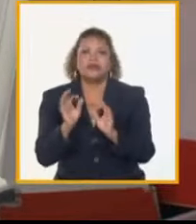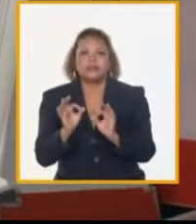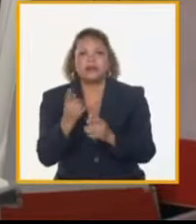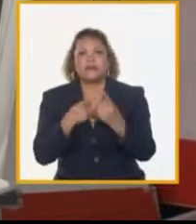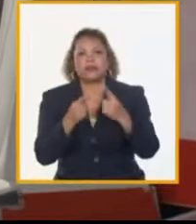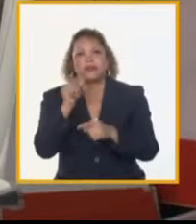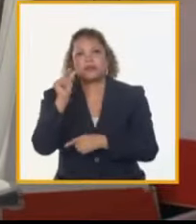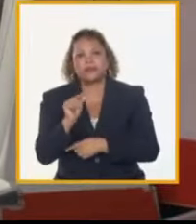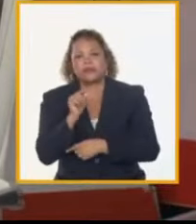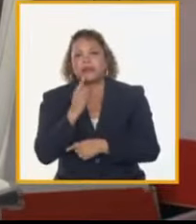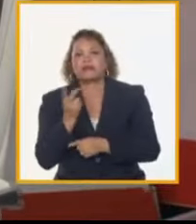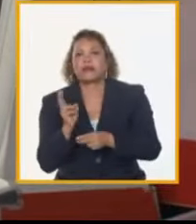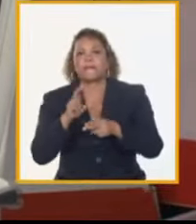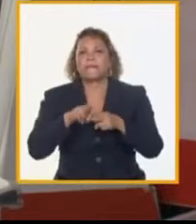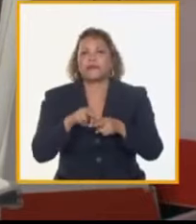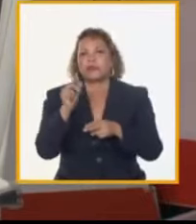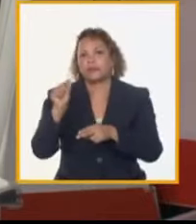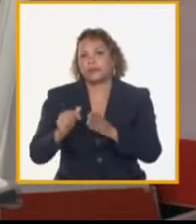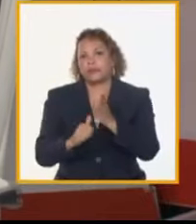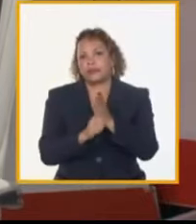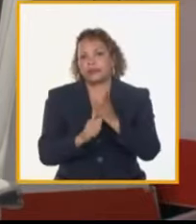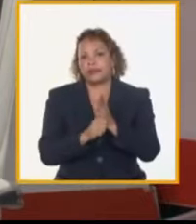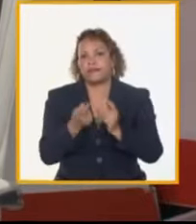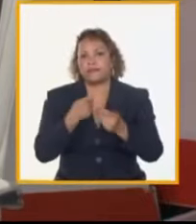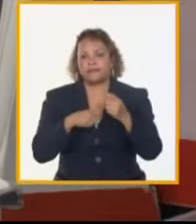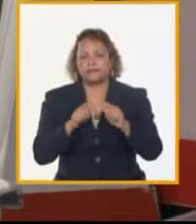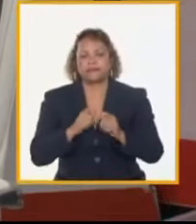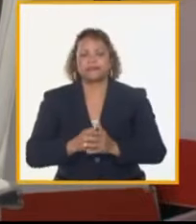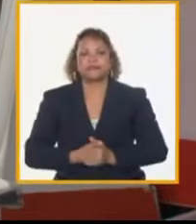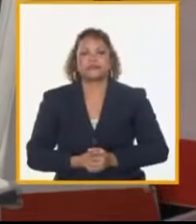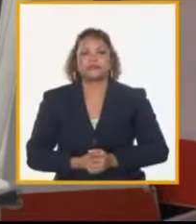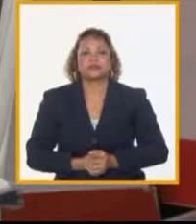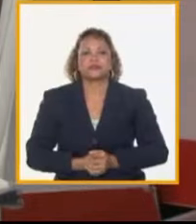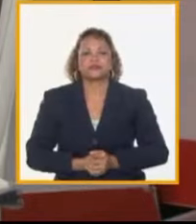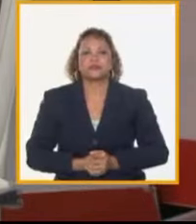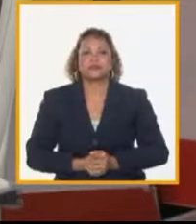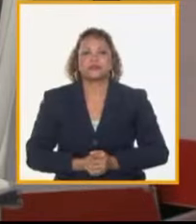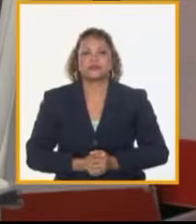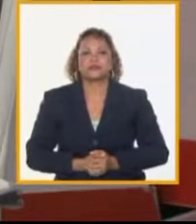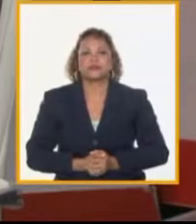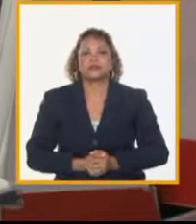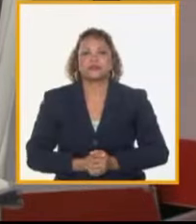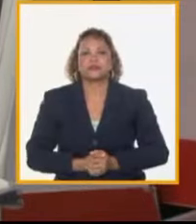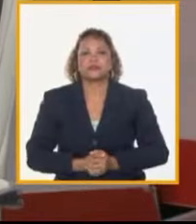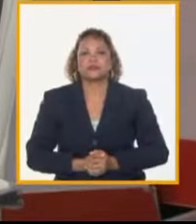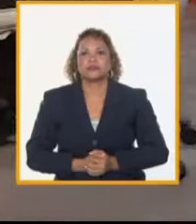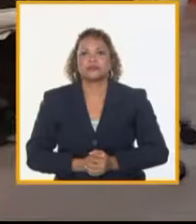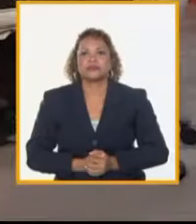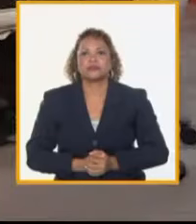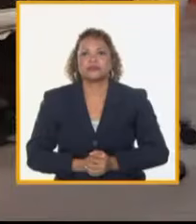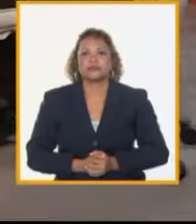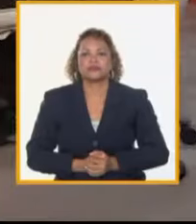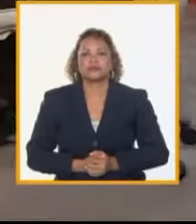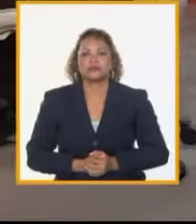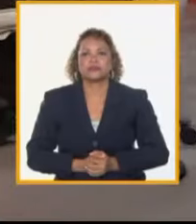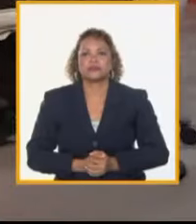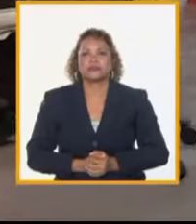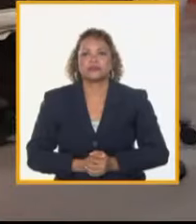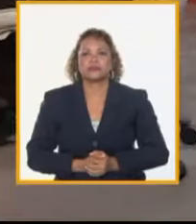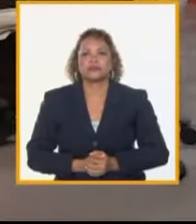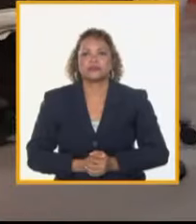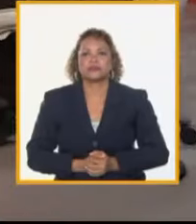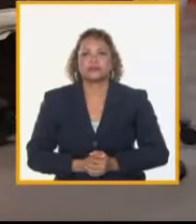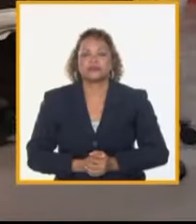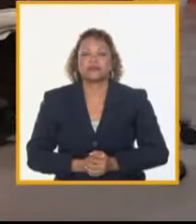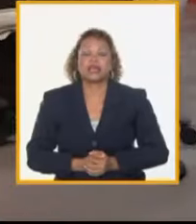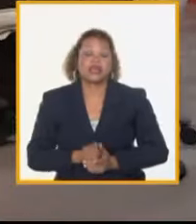el trabajo de jefe turno. Y precisamente le respondíamos al usuario hoy en el foro de debate, le decíamos que ciertamente estaba en toda su